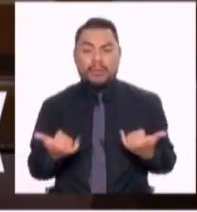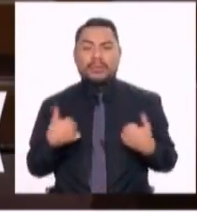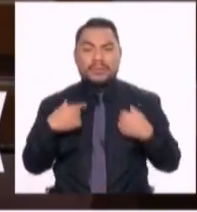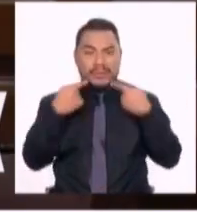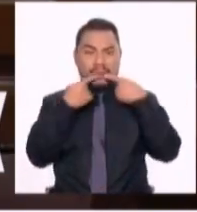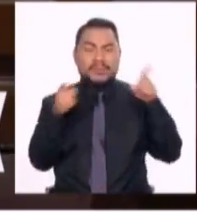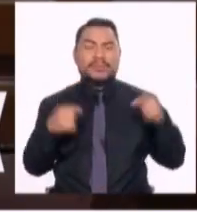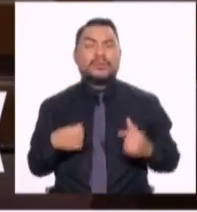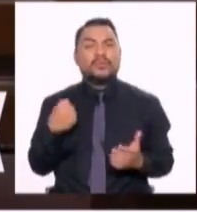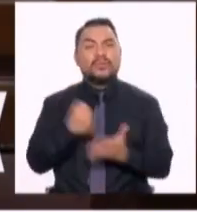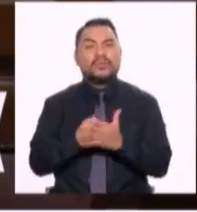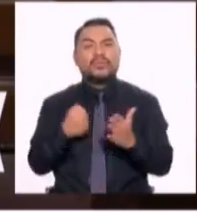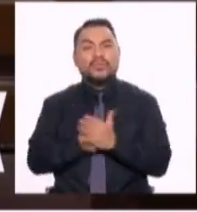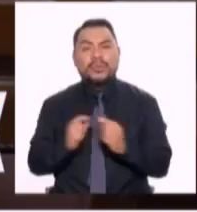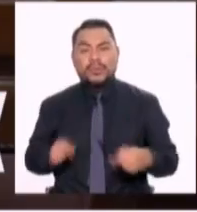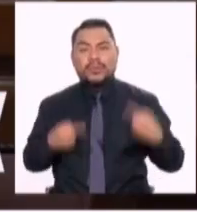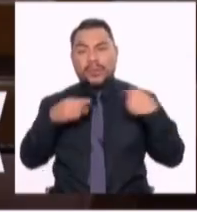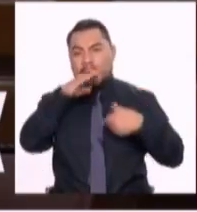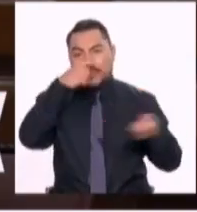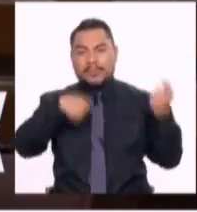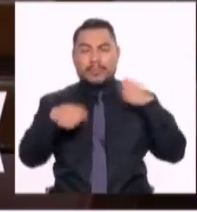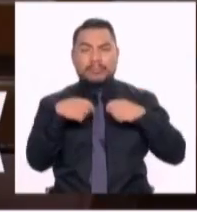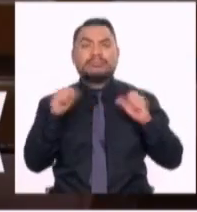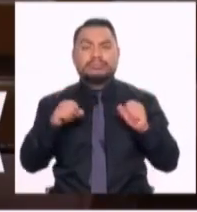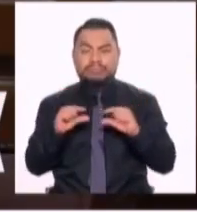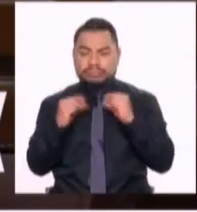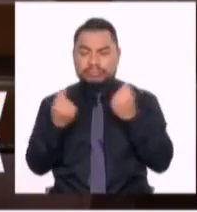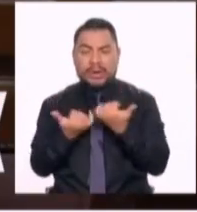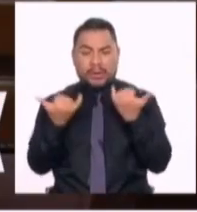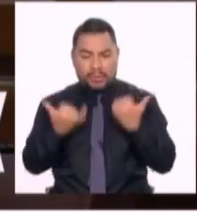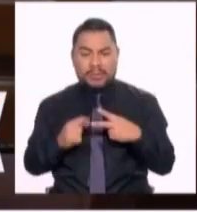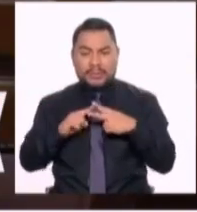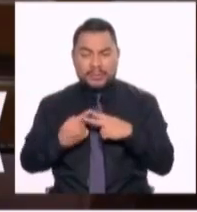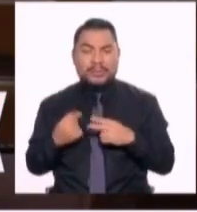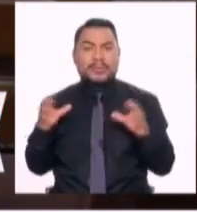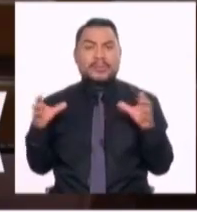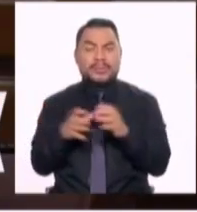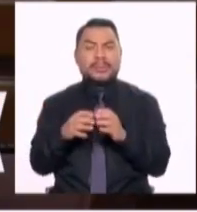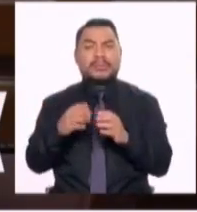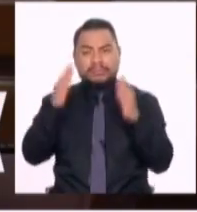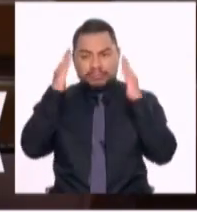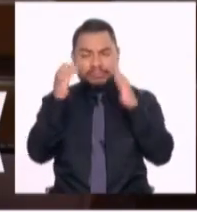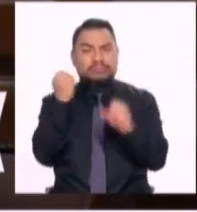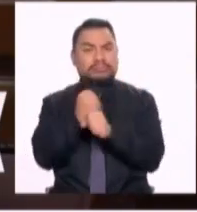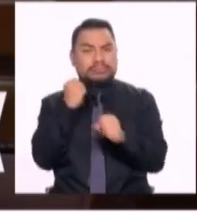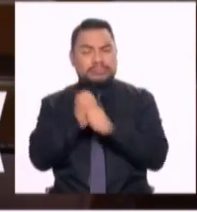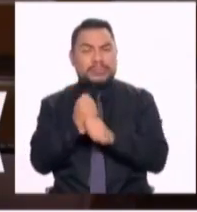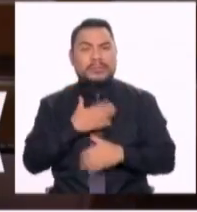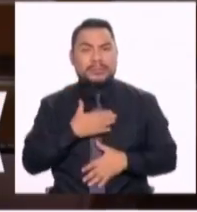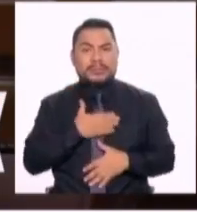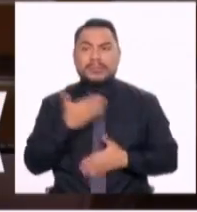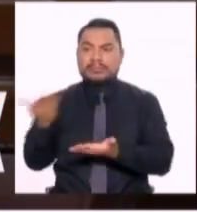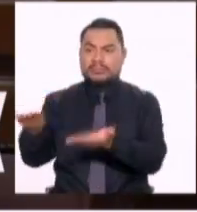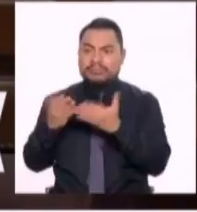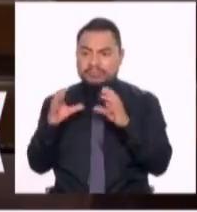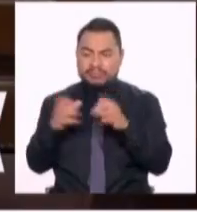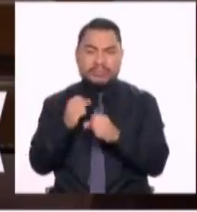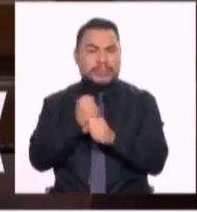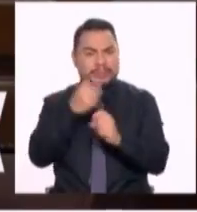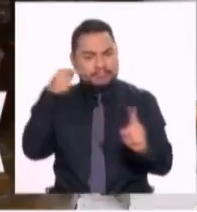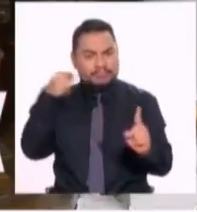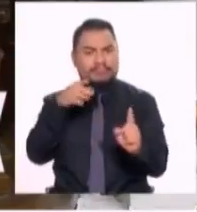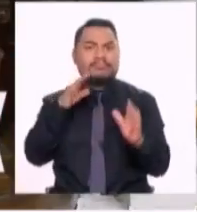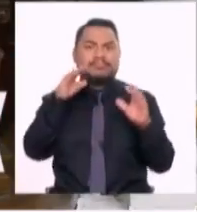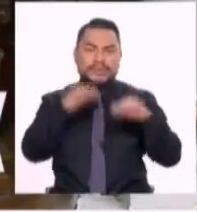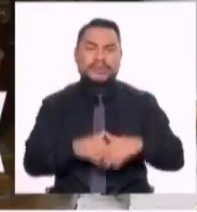la necesidad del pueblo peruano y la necesidad del Perú en sí, en cuanto a educación, en cuanto a salud,